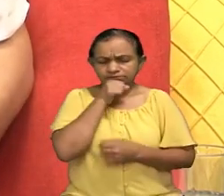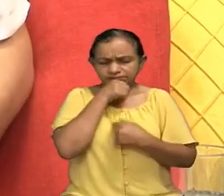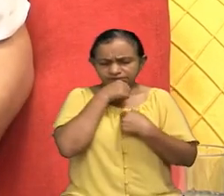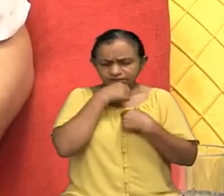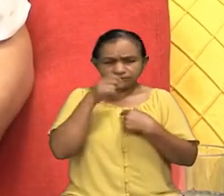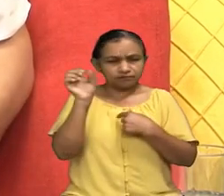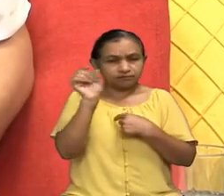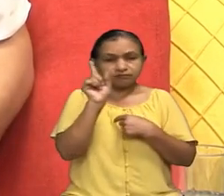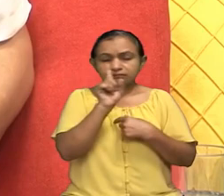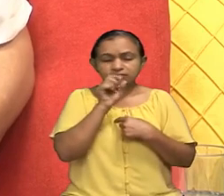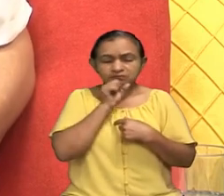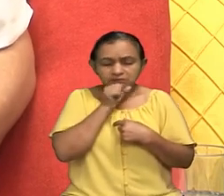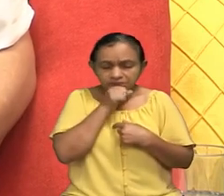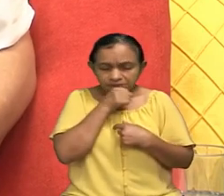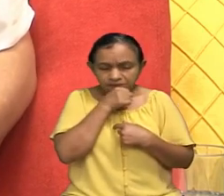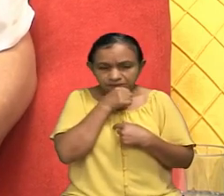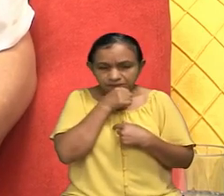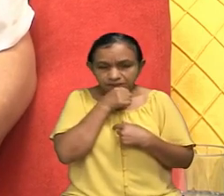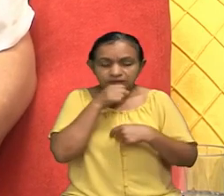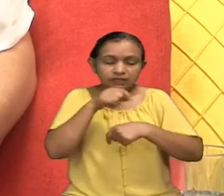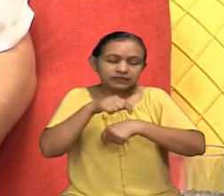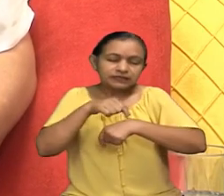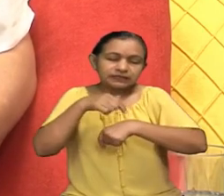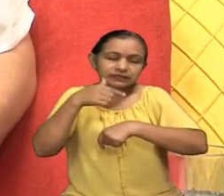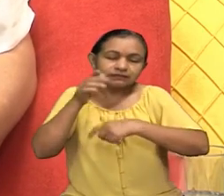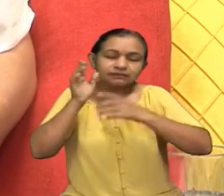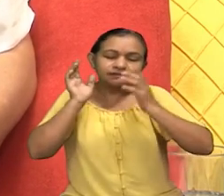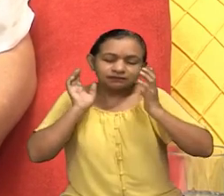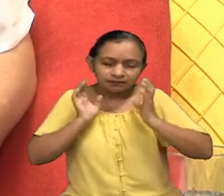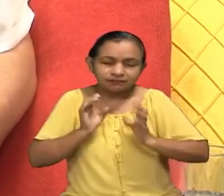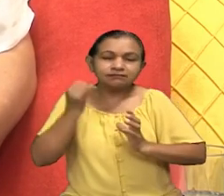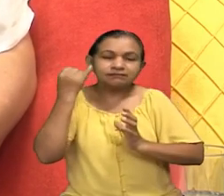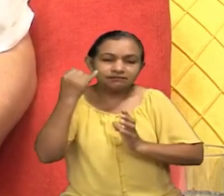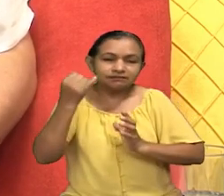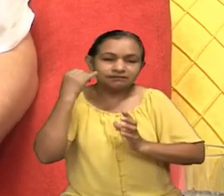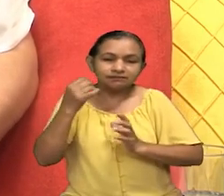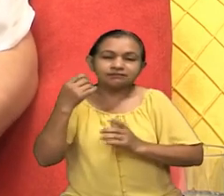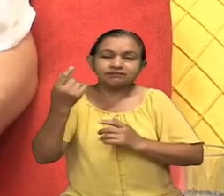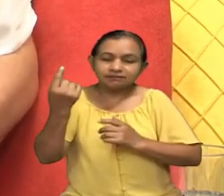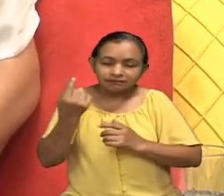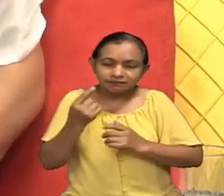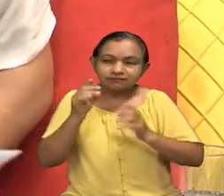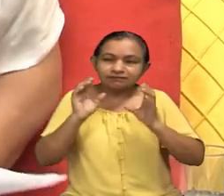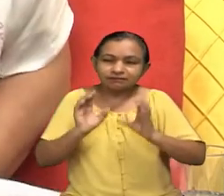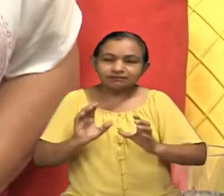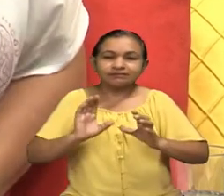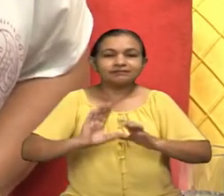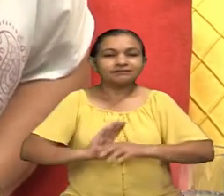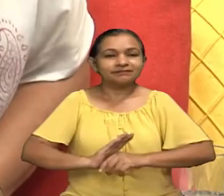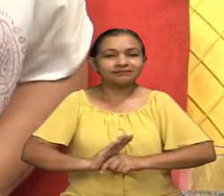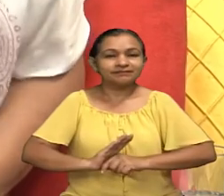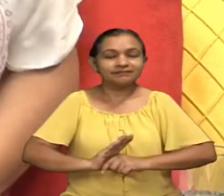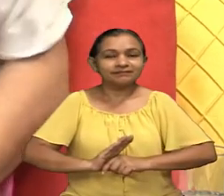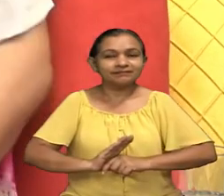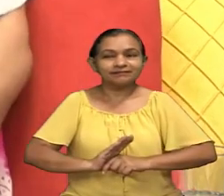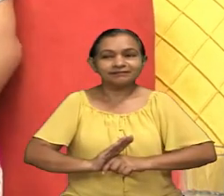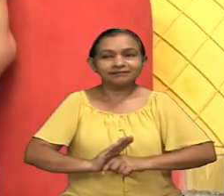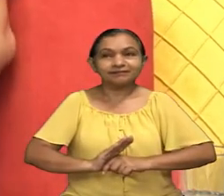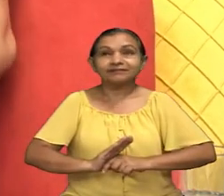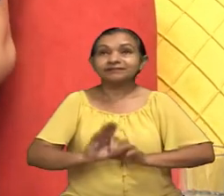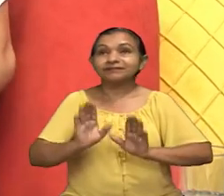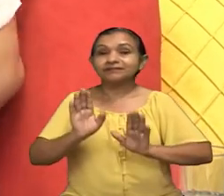solo nos llegó la tarde. Eso. Bien. Y con